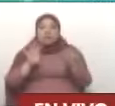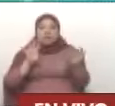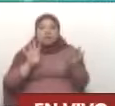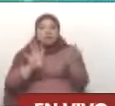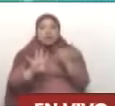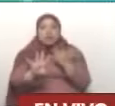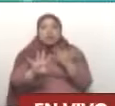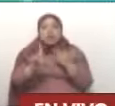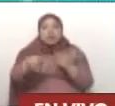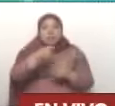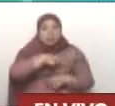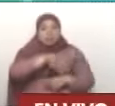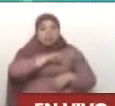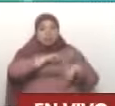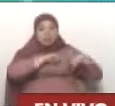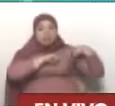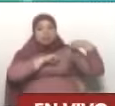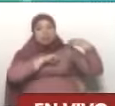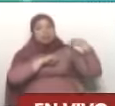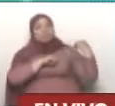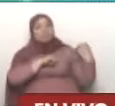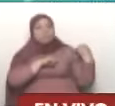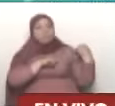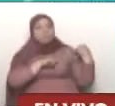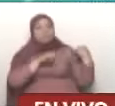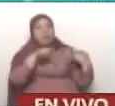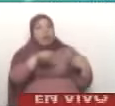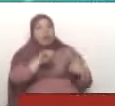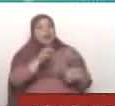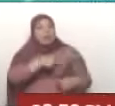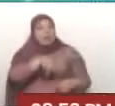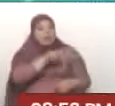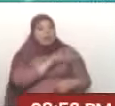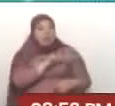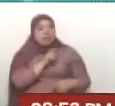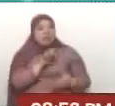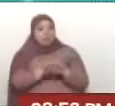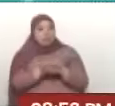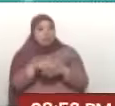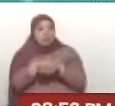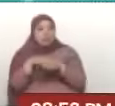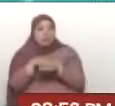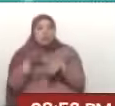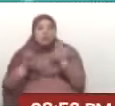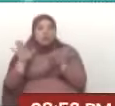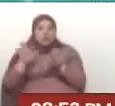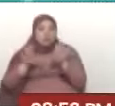en España, donde bueno ya tuvimos la oportunidad de estar con el ministro de Turismo.